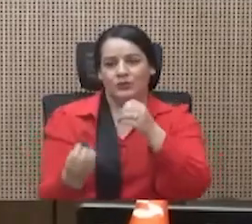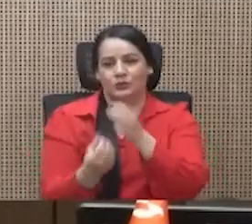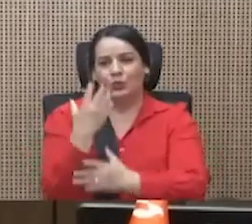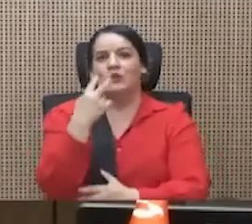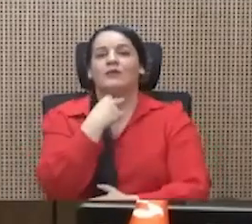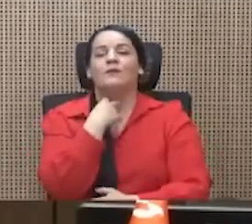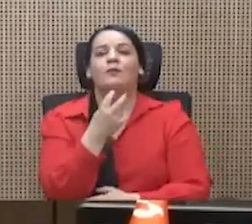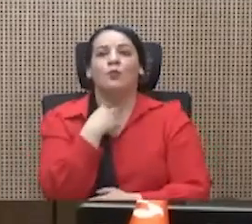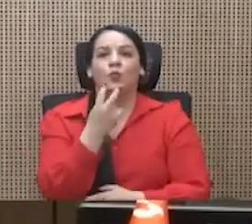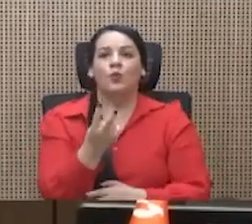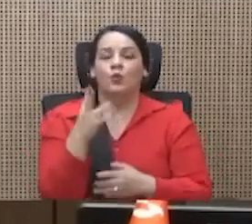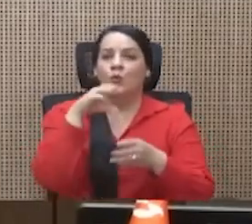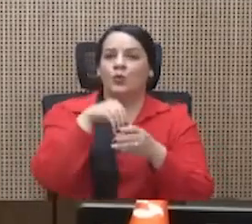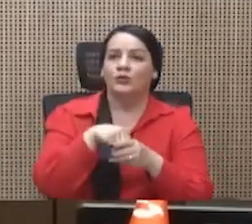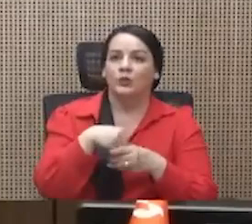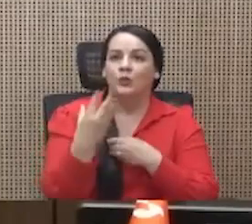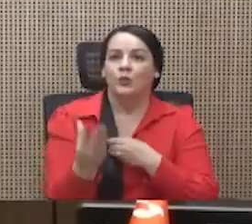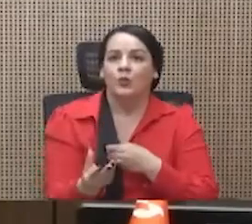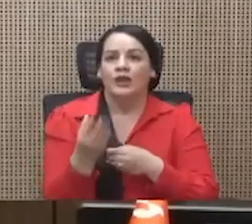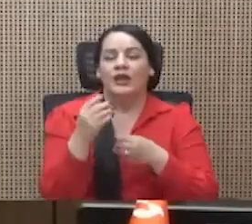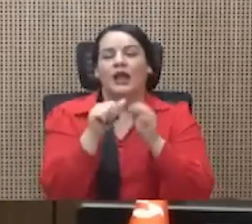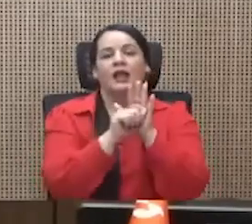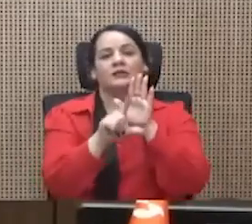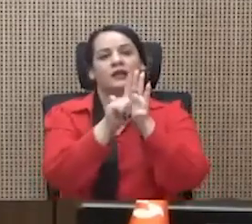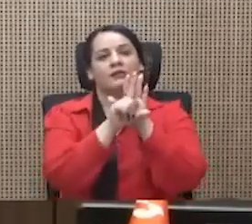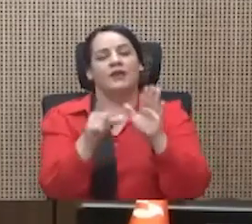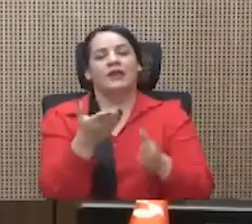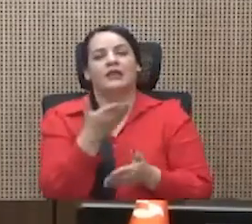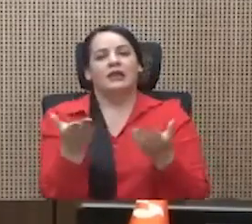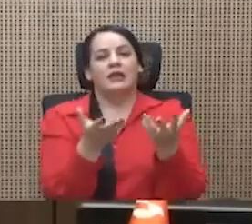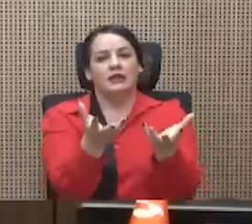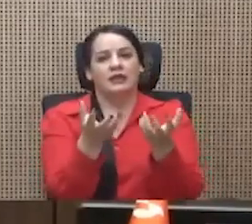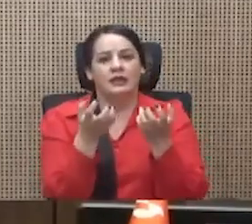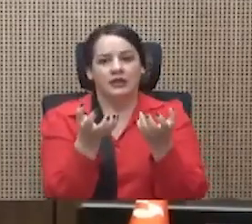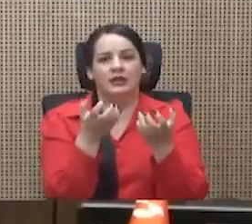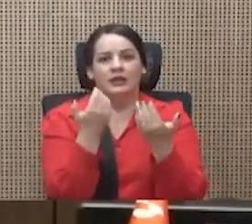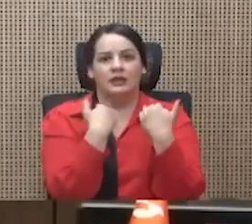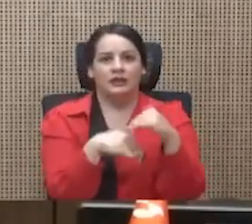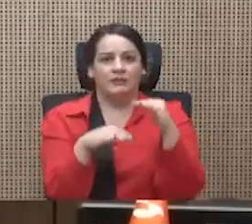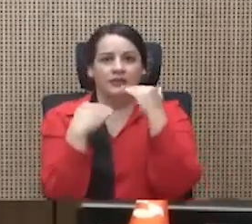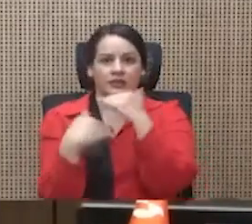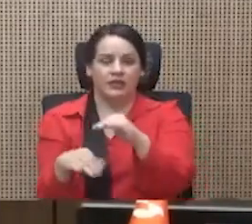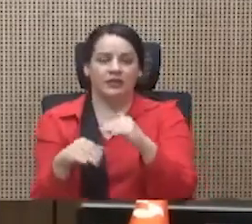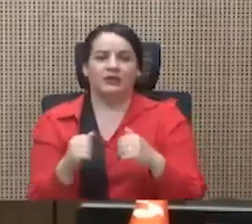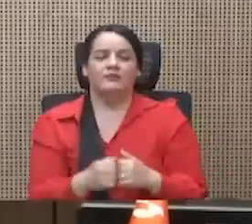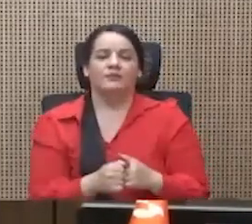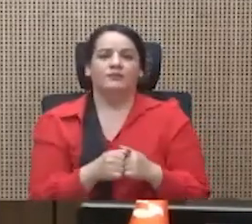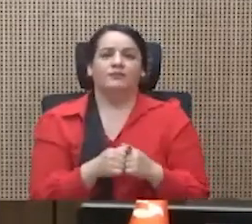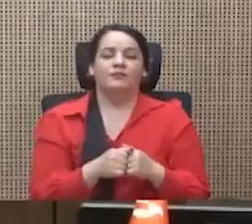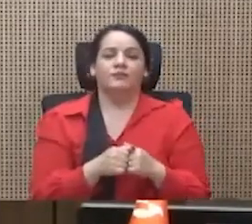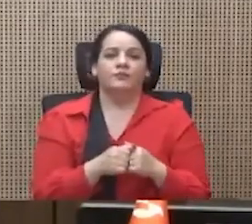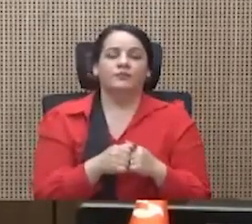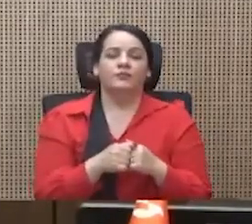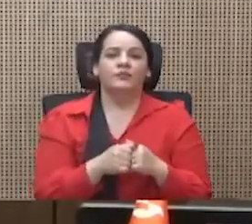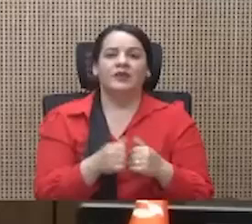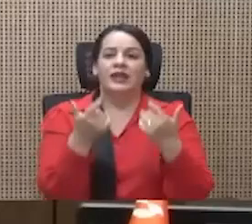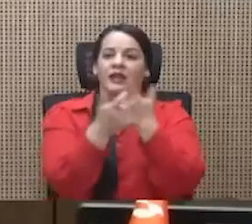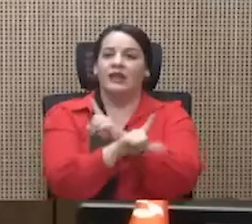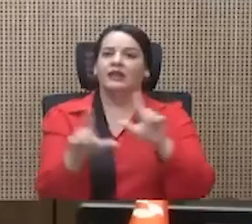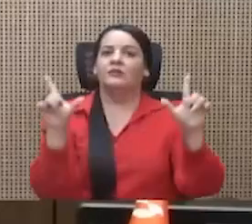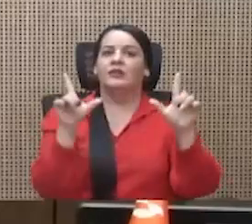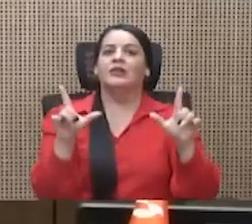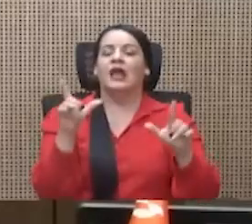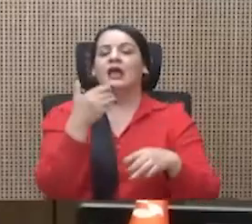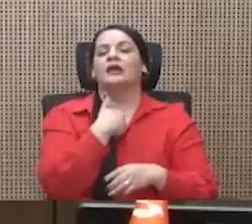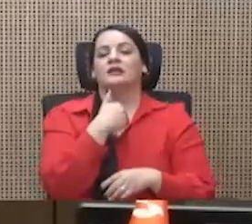voces dentro y fuera de la asamblea legislativa que pretenden limitar la libertad